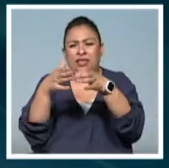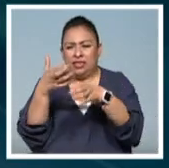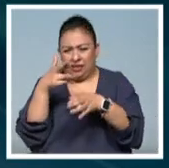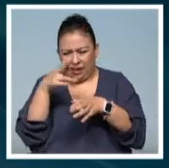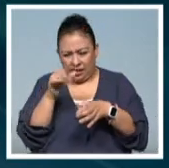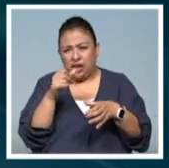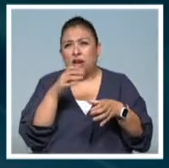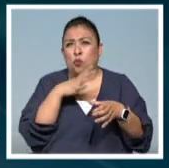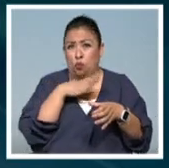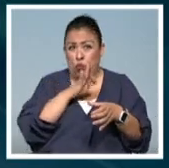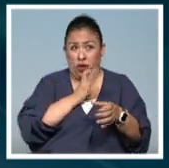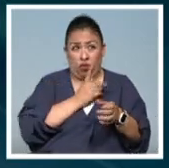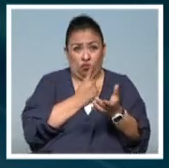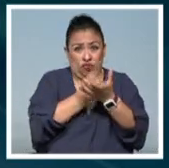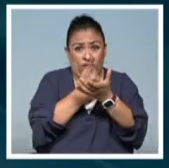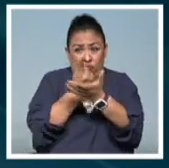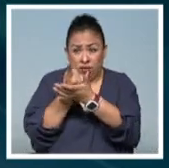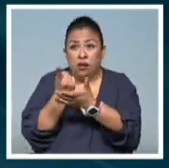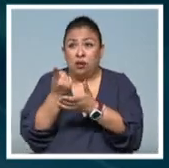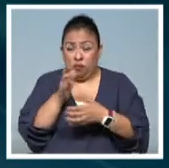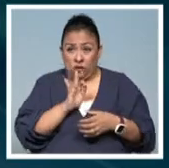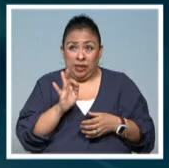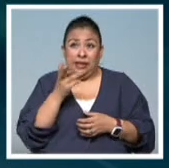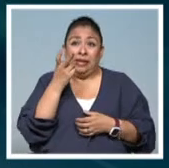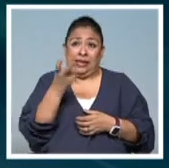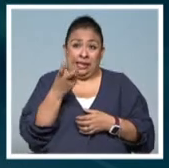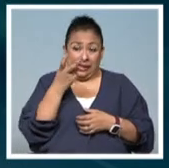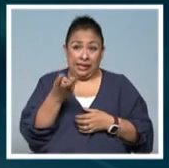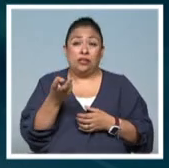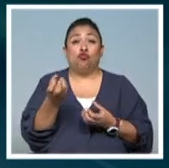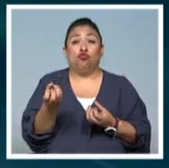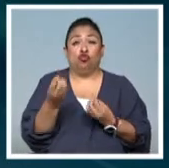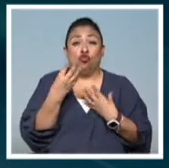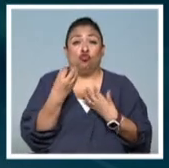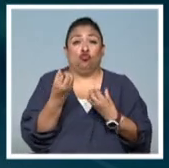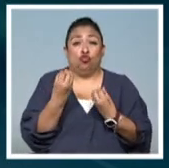tenga la posibilidad de hacerlos, pues eso es lo que nos da,